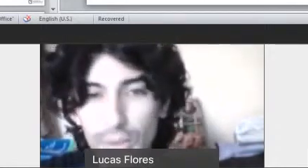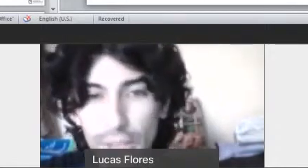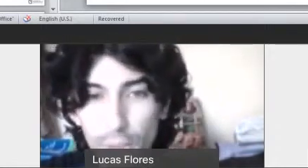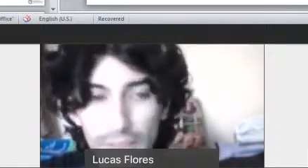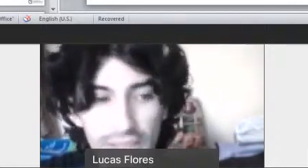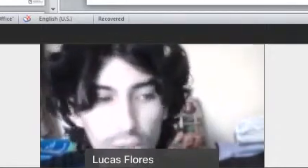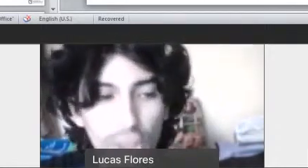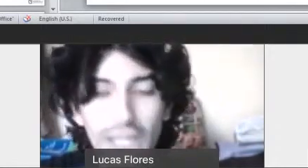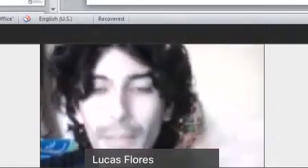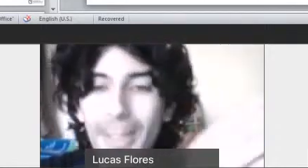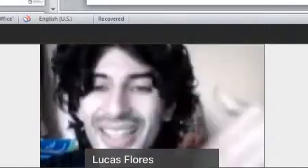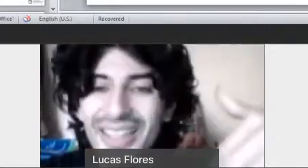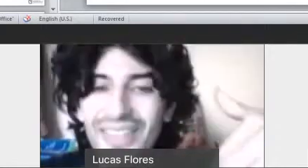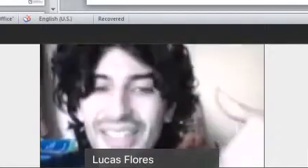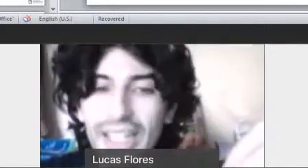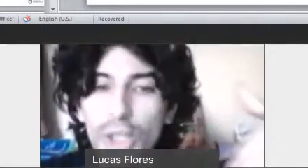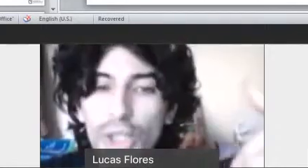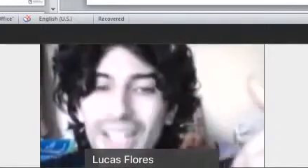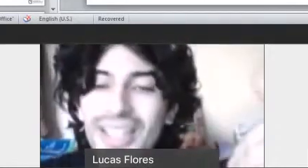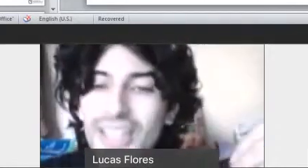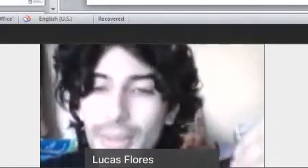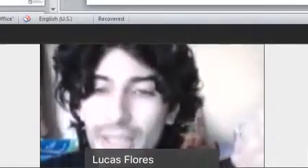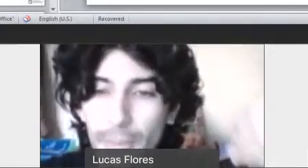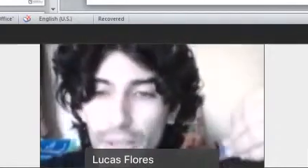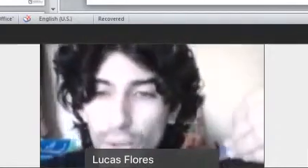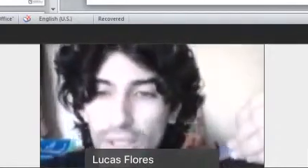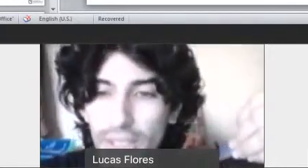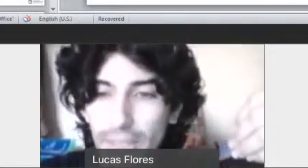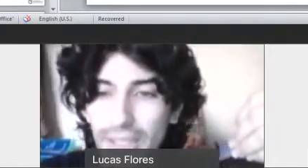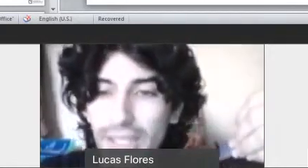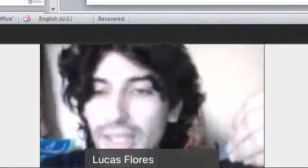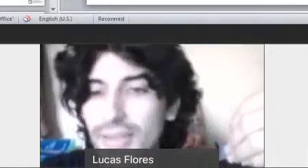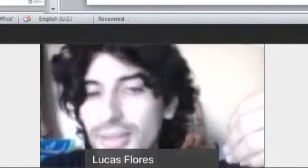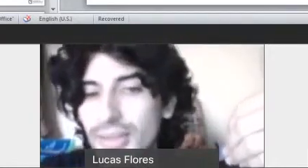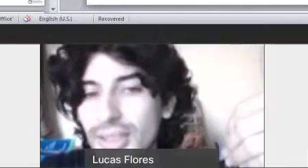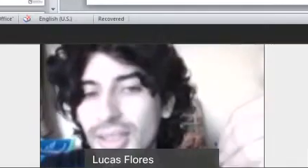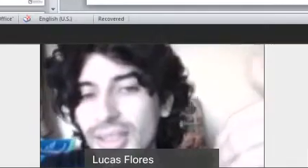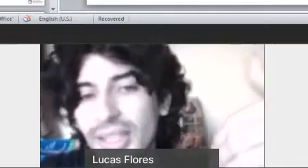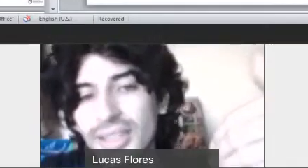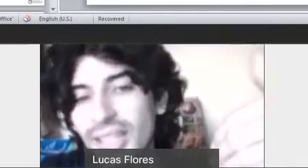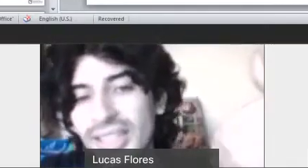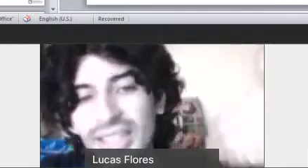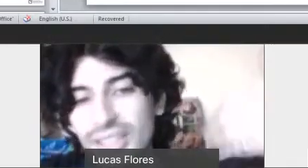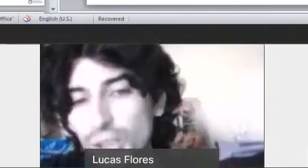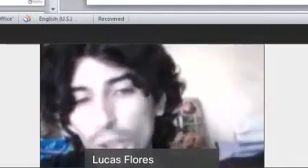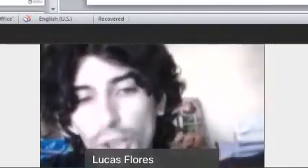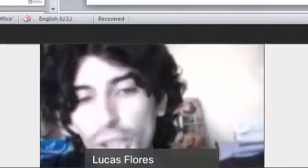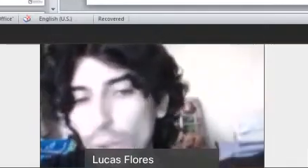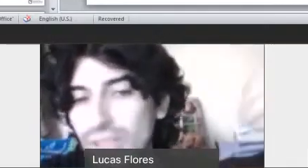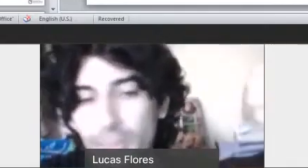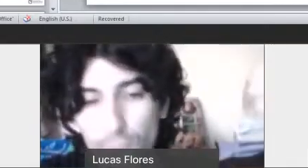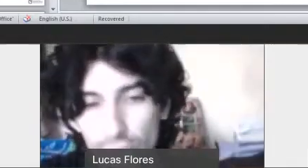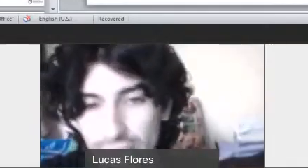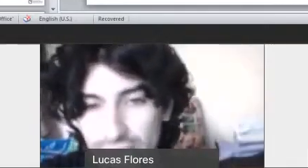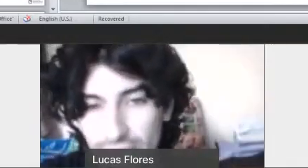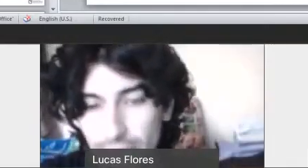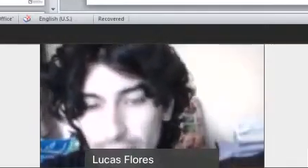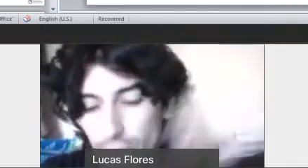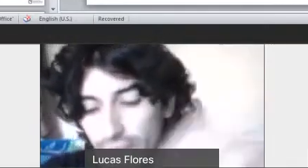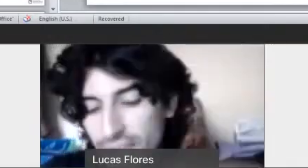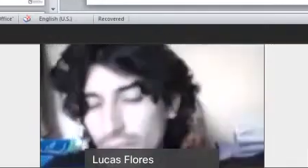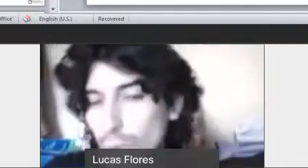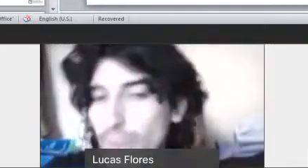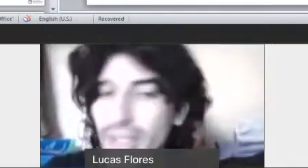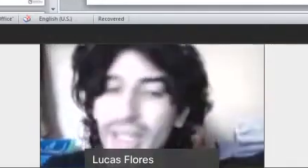venía trabajando el año pasado para saber qué es lo que hay que saber respecto del tema y que ya es accesorio y que no es importante